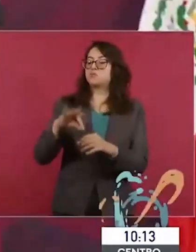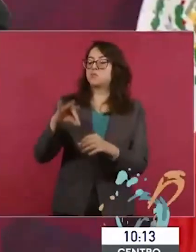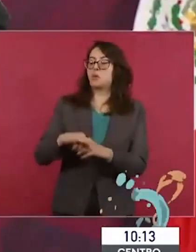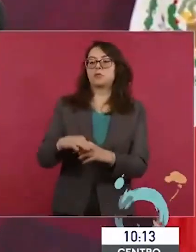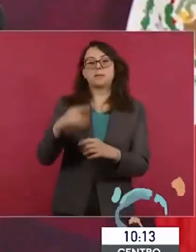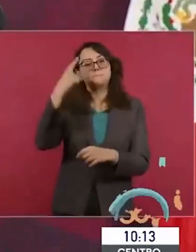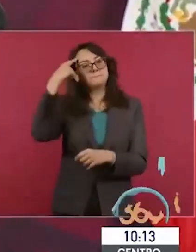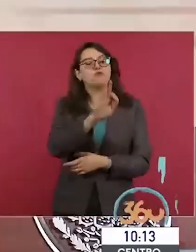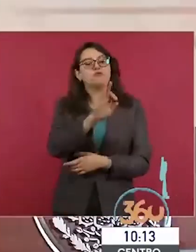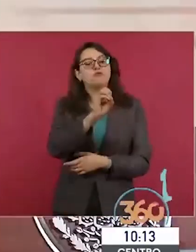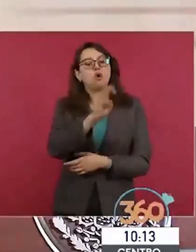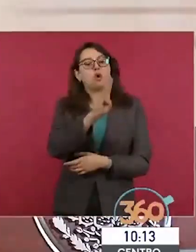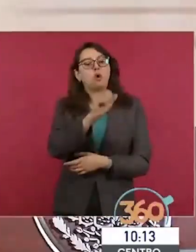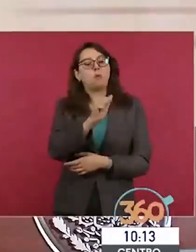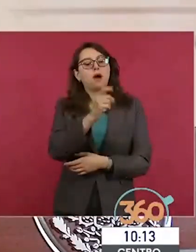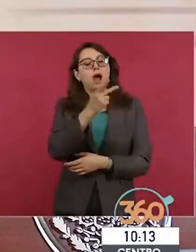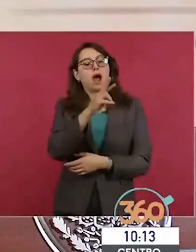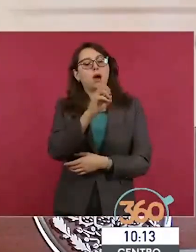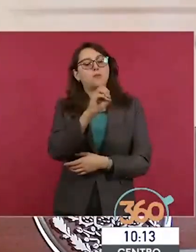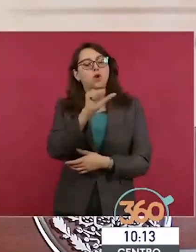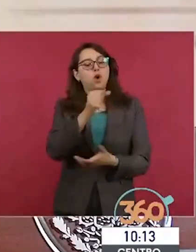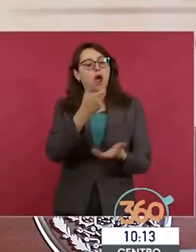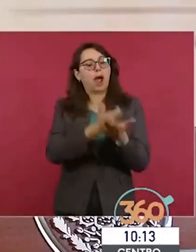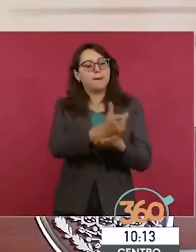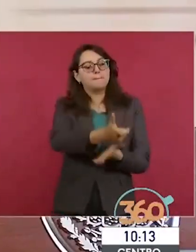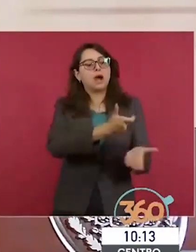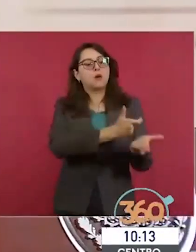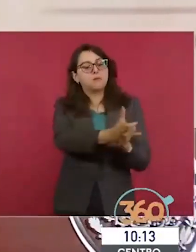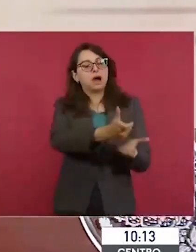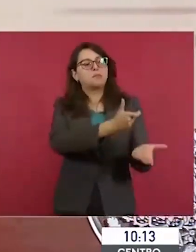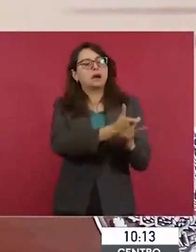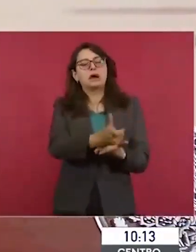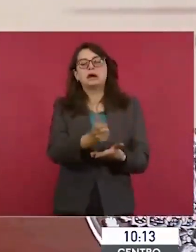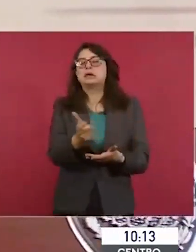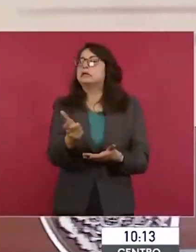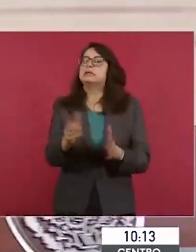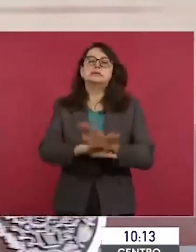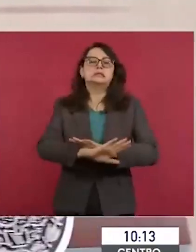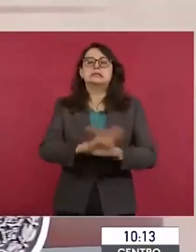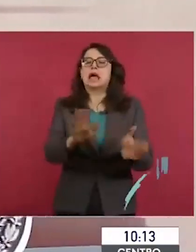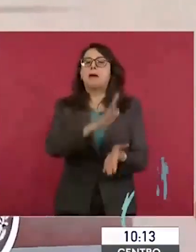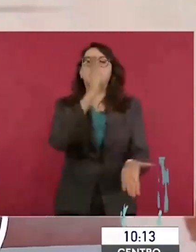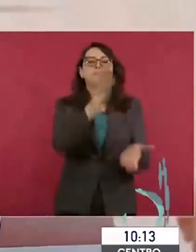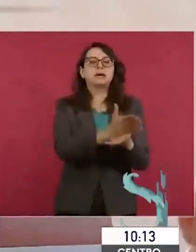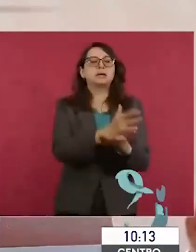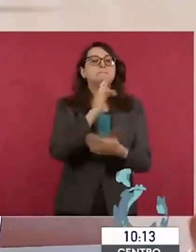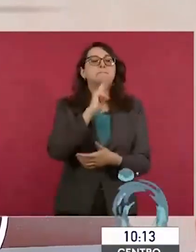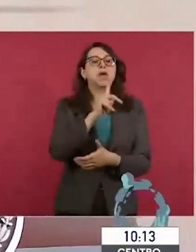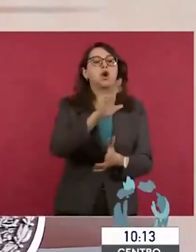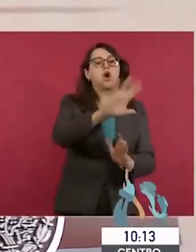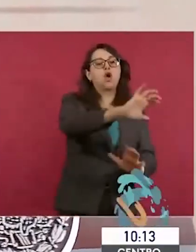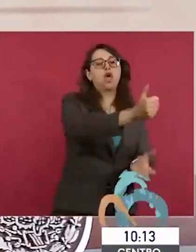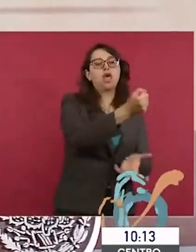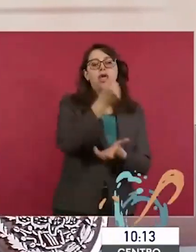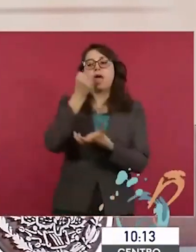Moreira, de lo más ramplón en la